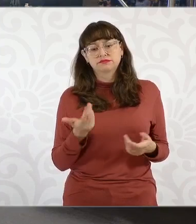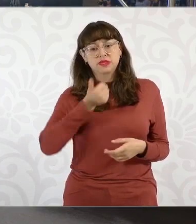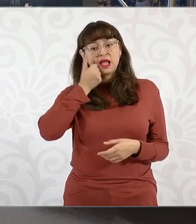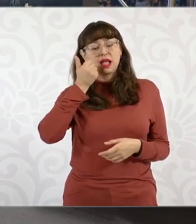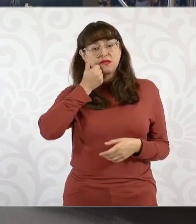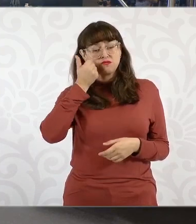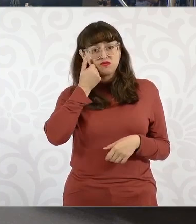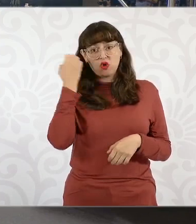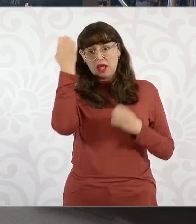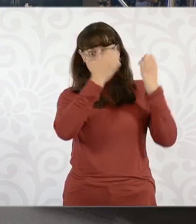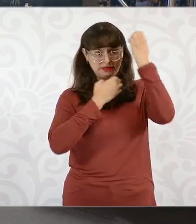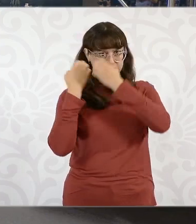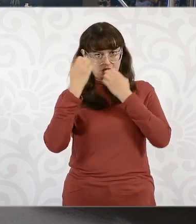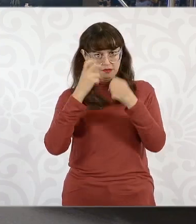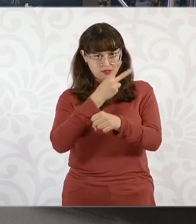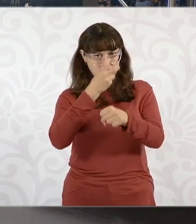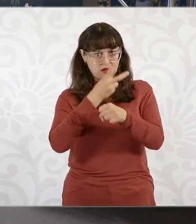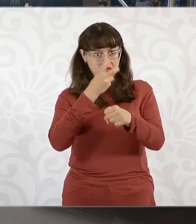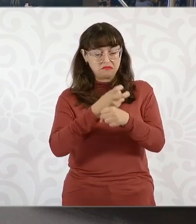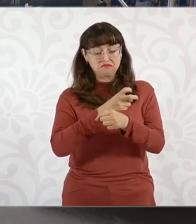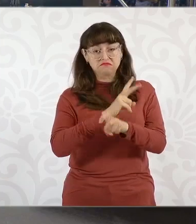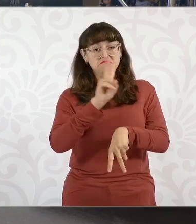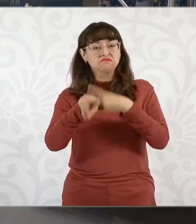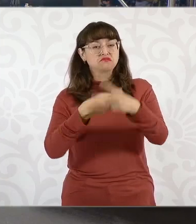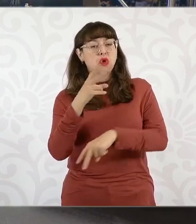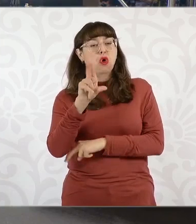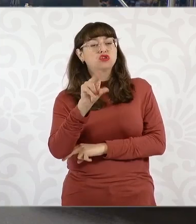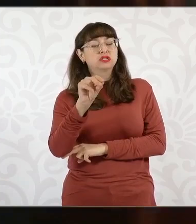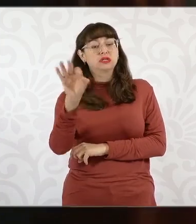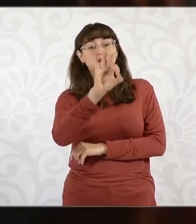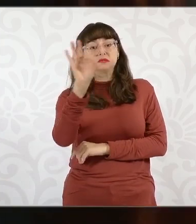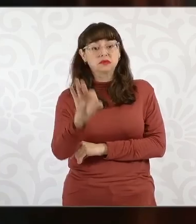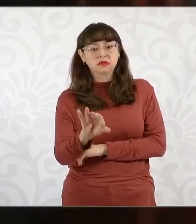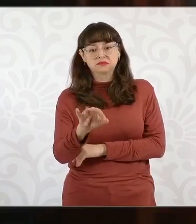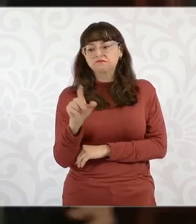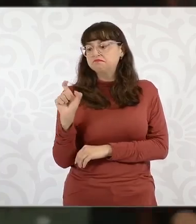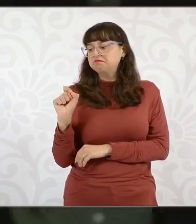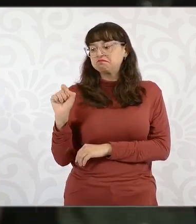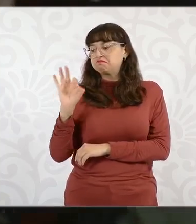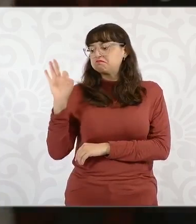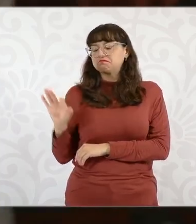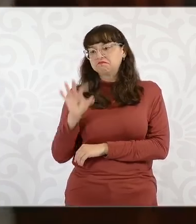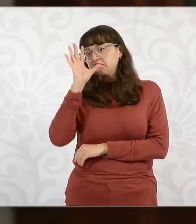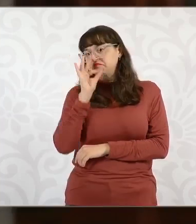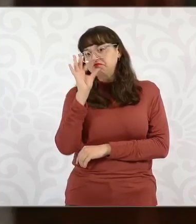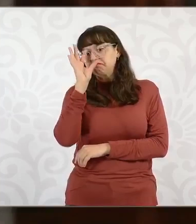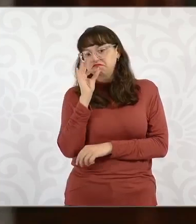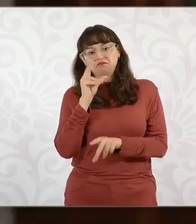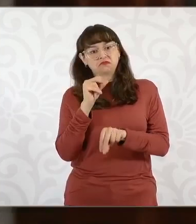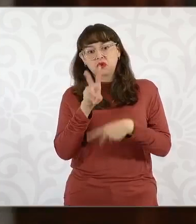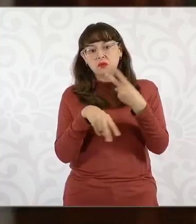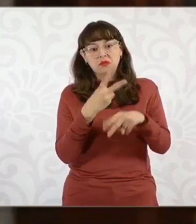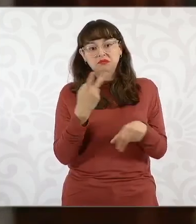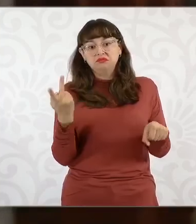a este examen de control asistió, se estima que un 20% no pudo llegar y muchos de ellos quizá fue porque no